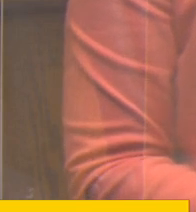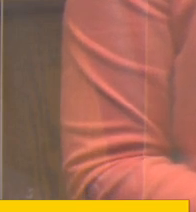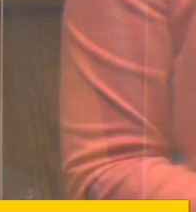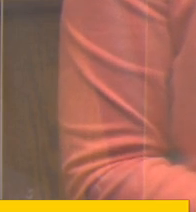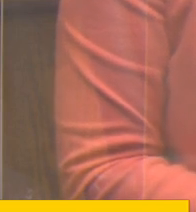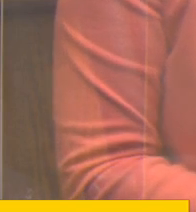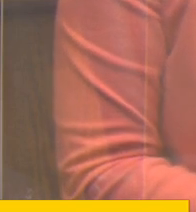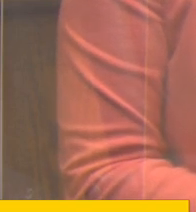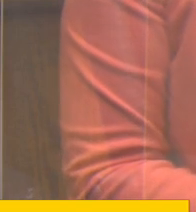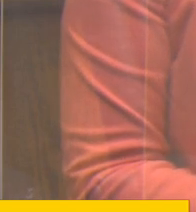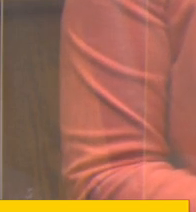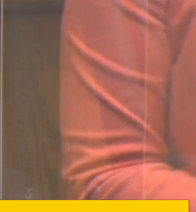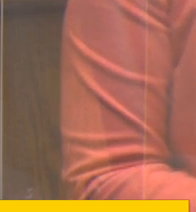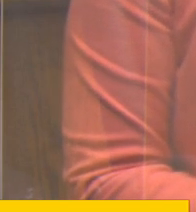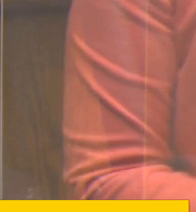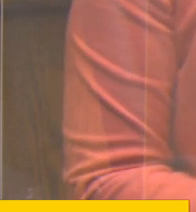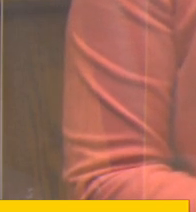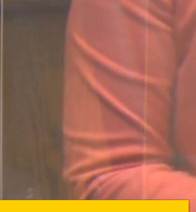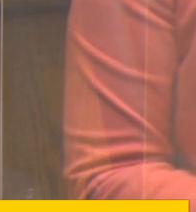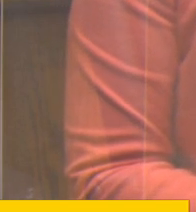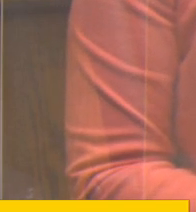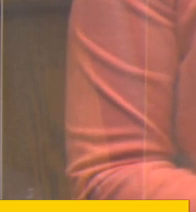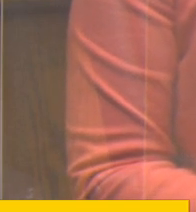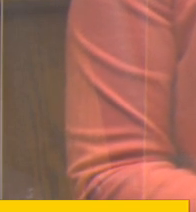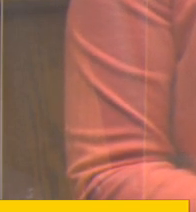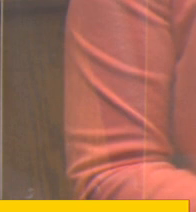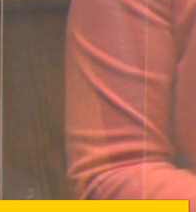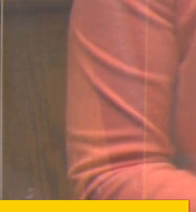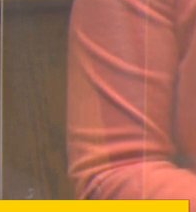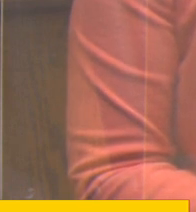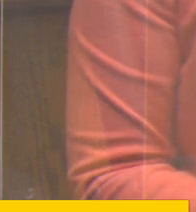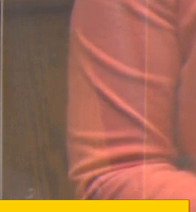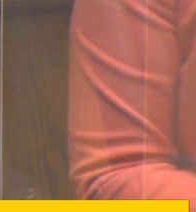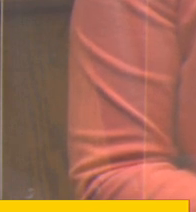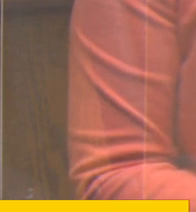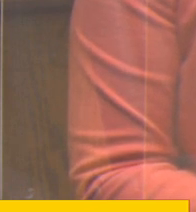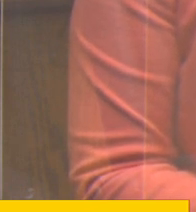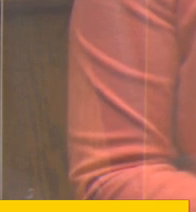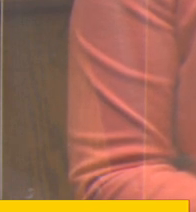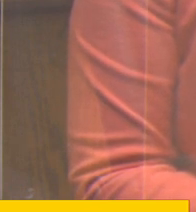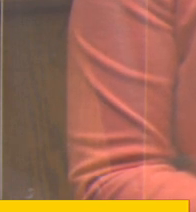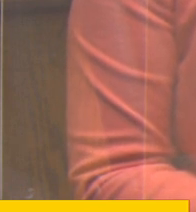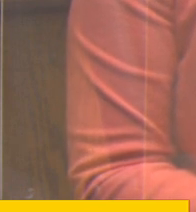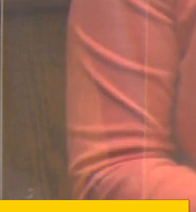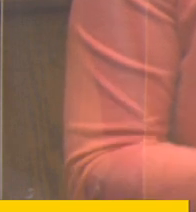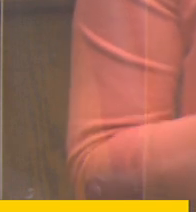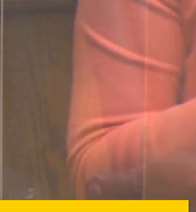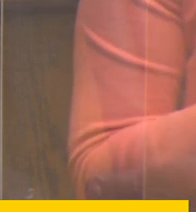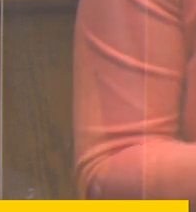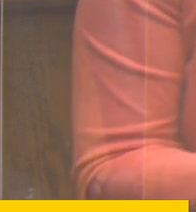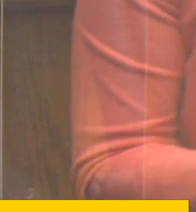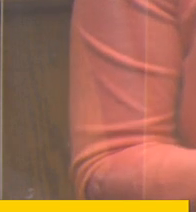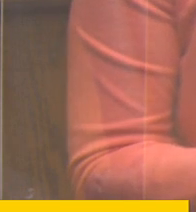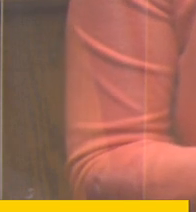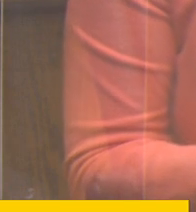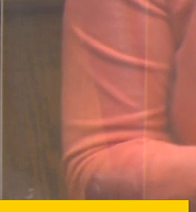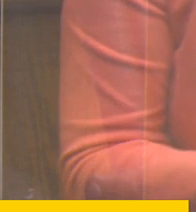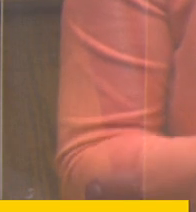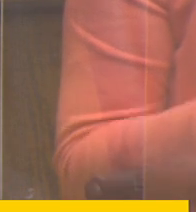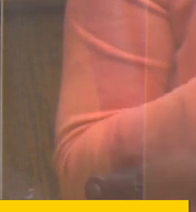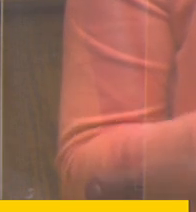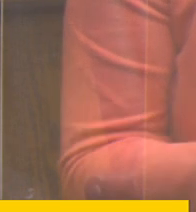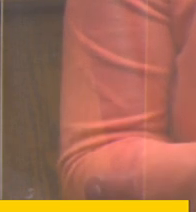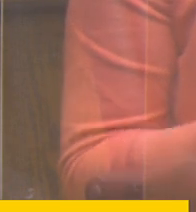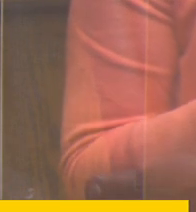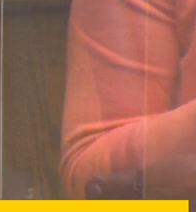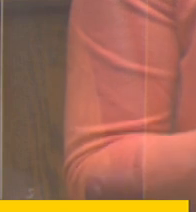Ley 3551. Han buscado reconocimiento de esta deuda histórica, se han formado comisiones, lo